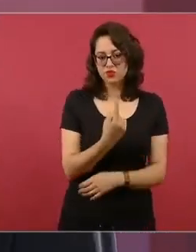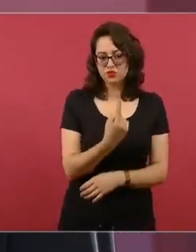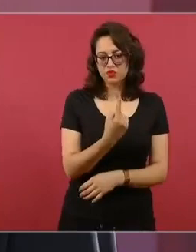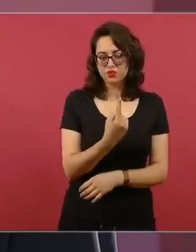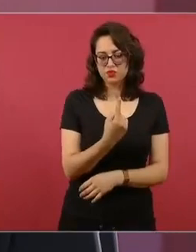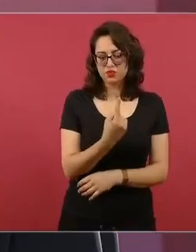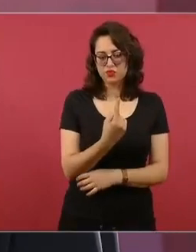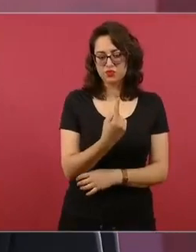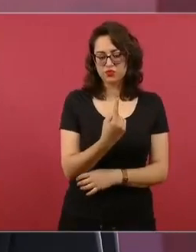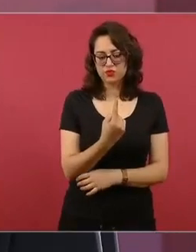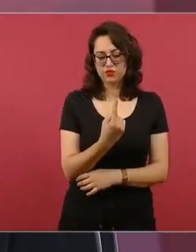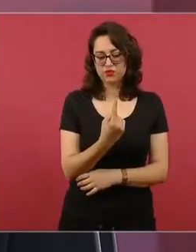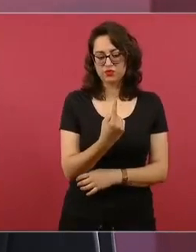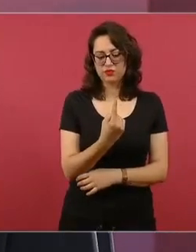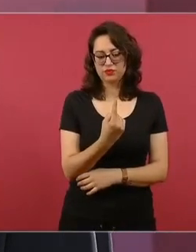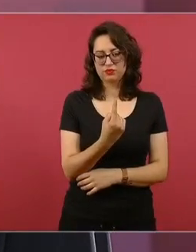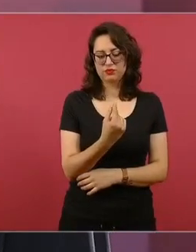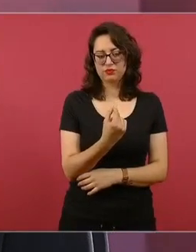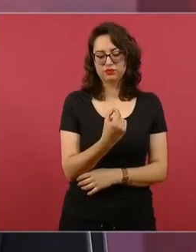arriba,